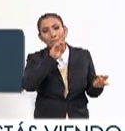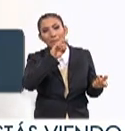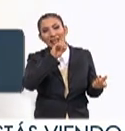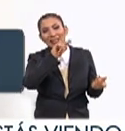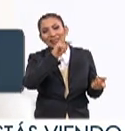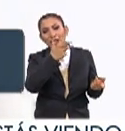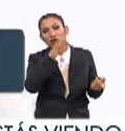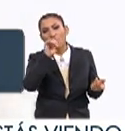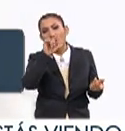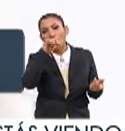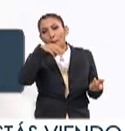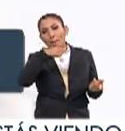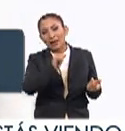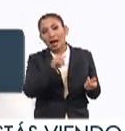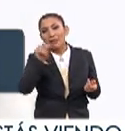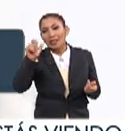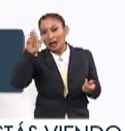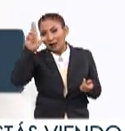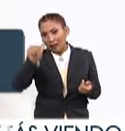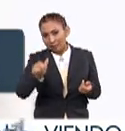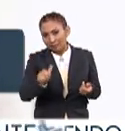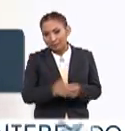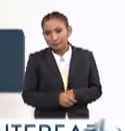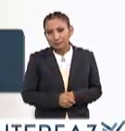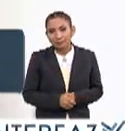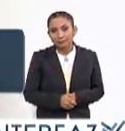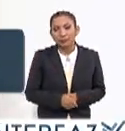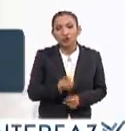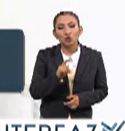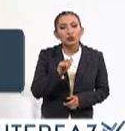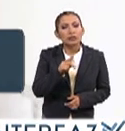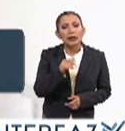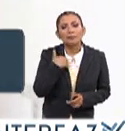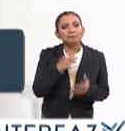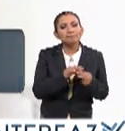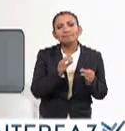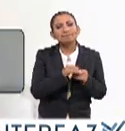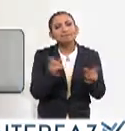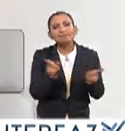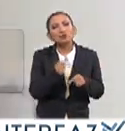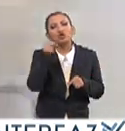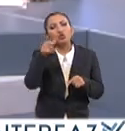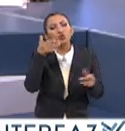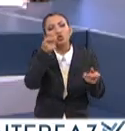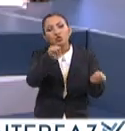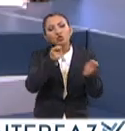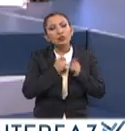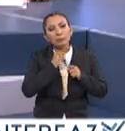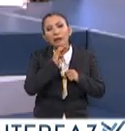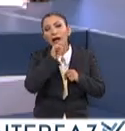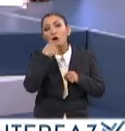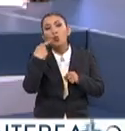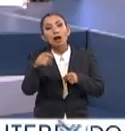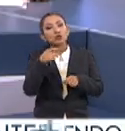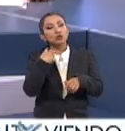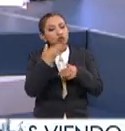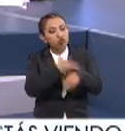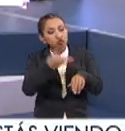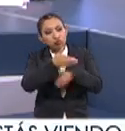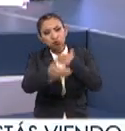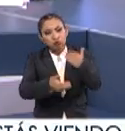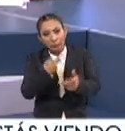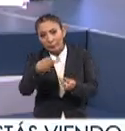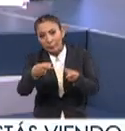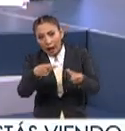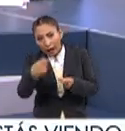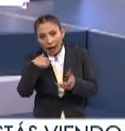Columbia, exactamente en Terras. Dulce María, cuéntanos un poco de cómo accediste a esta beca, cuál fue el proceso que tuviste